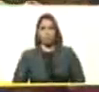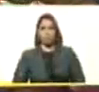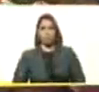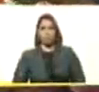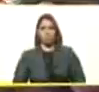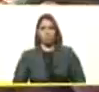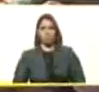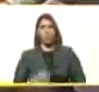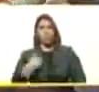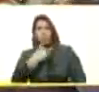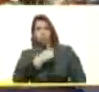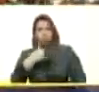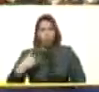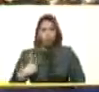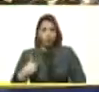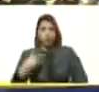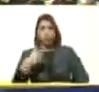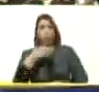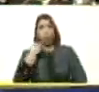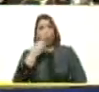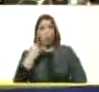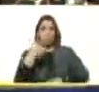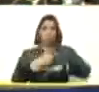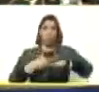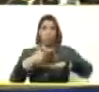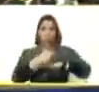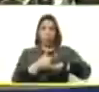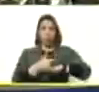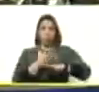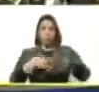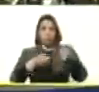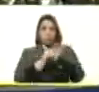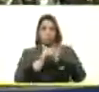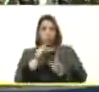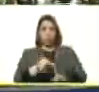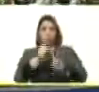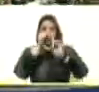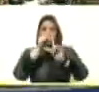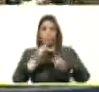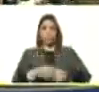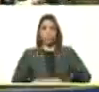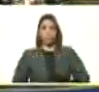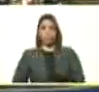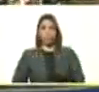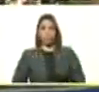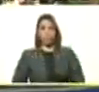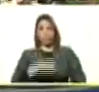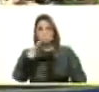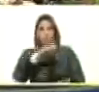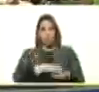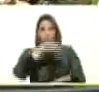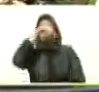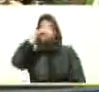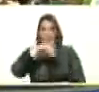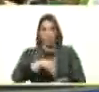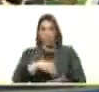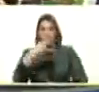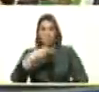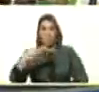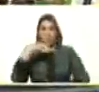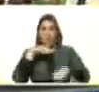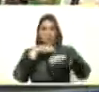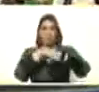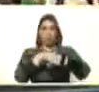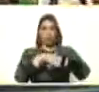Yo quisiera que este joven gobernador reelecto en el estado Miranda, Héctor Rodríguez,